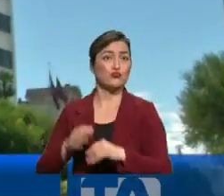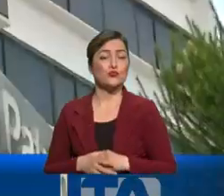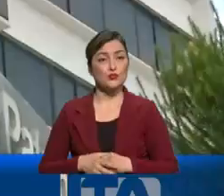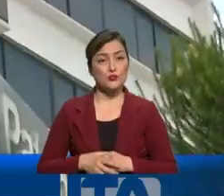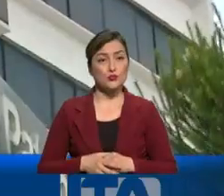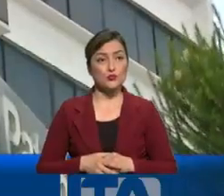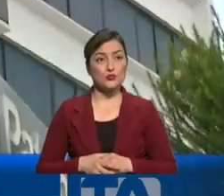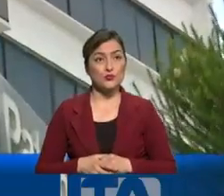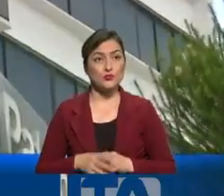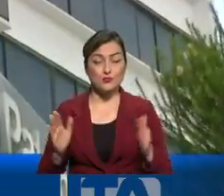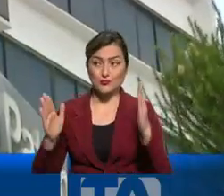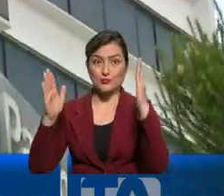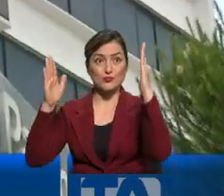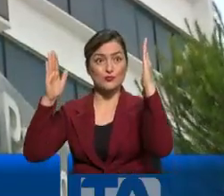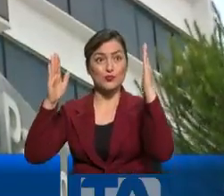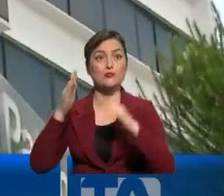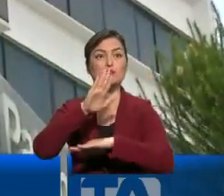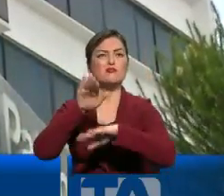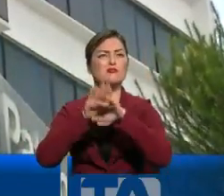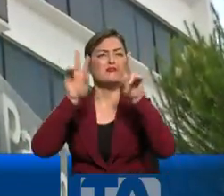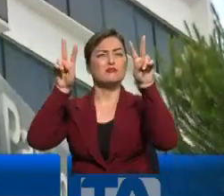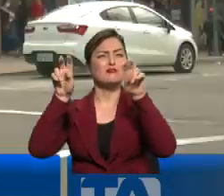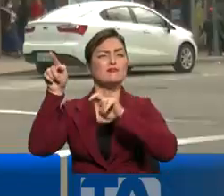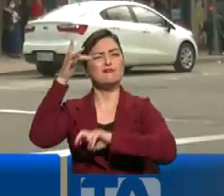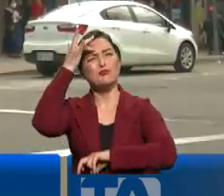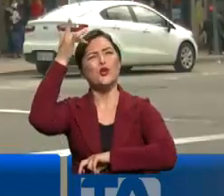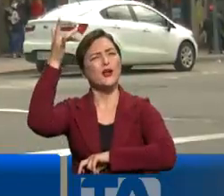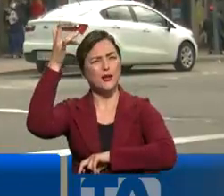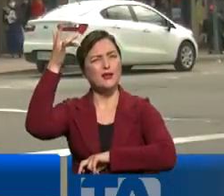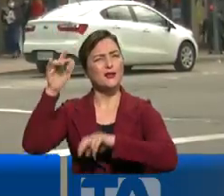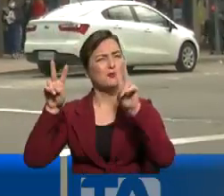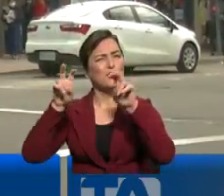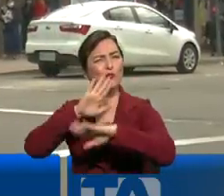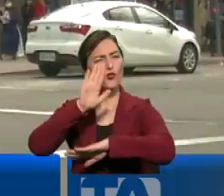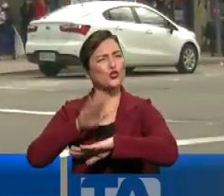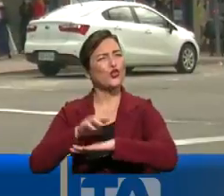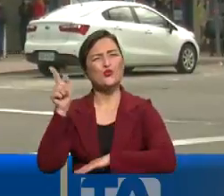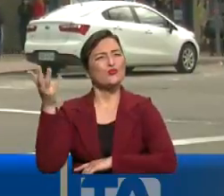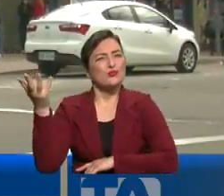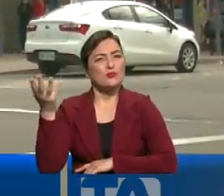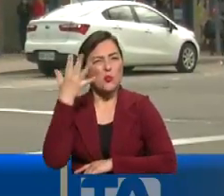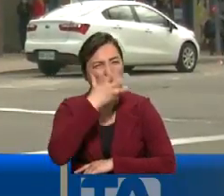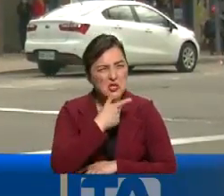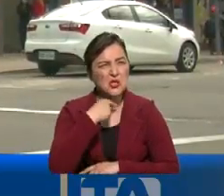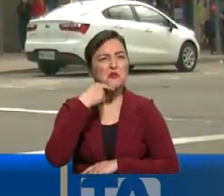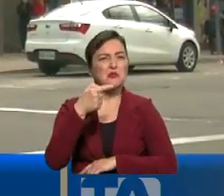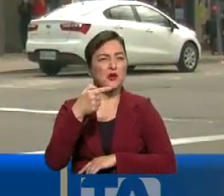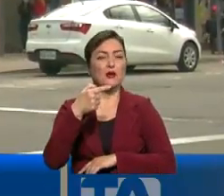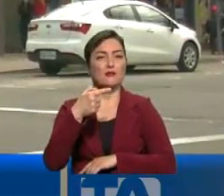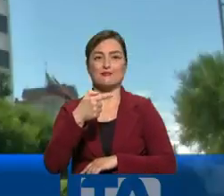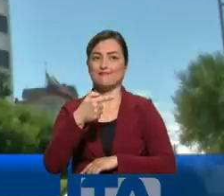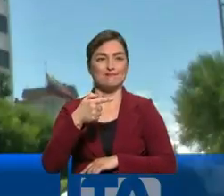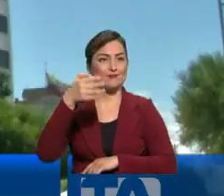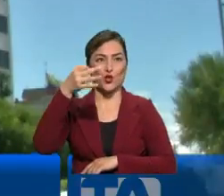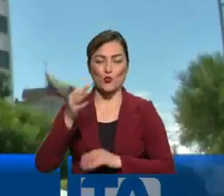Y es el diseño de este edificio el que nos trae a hablar de él. No porque sea bonito o feo, sino porque no cumple con las condiciones